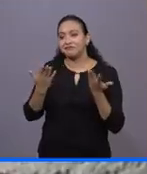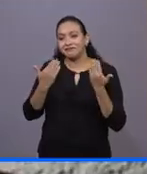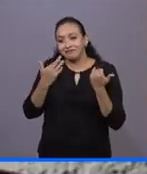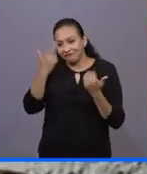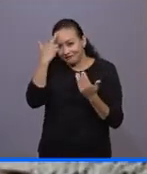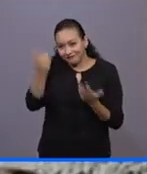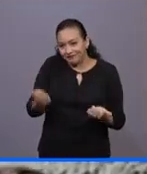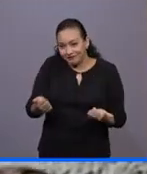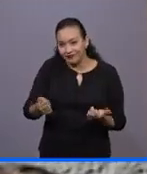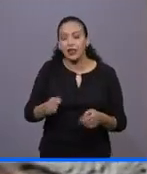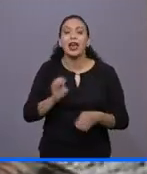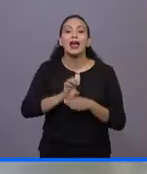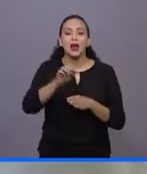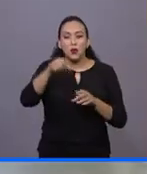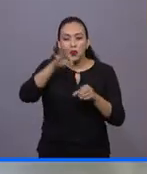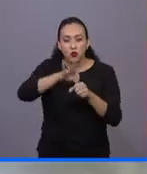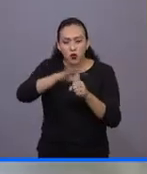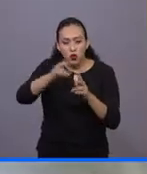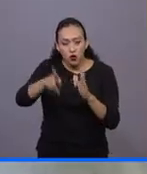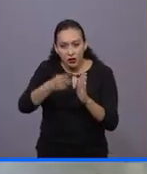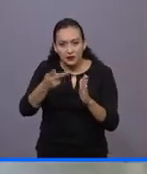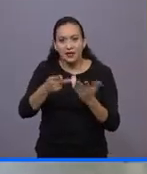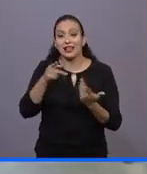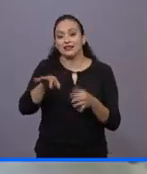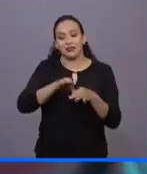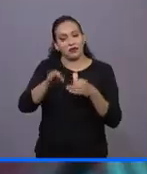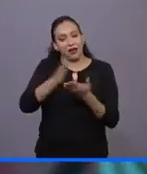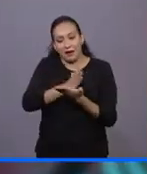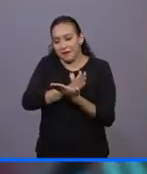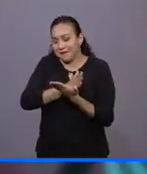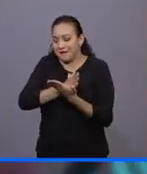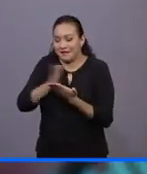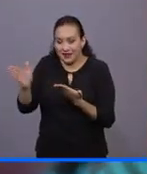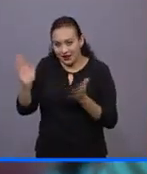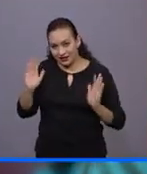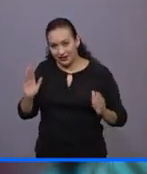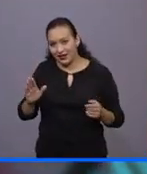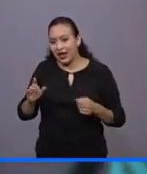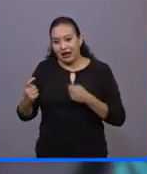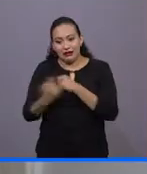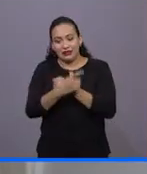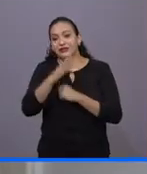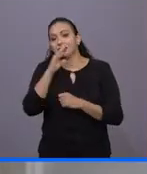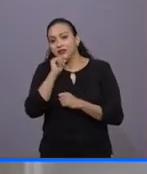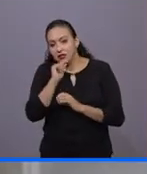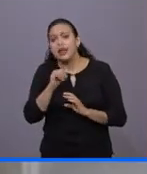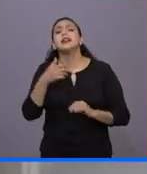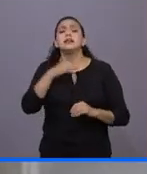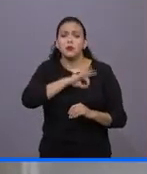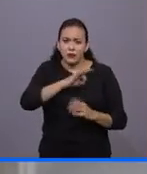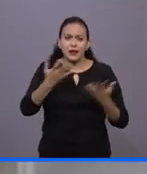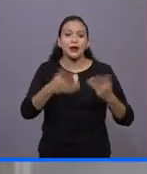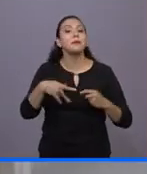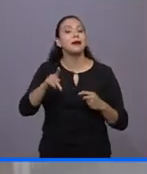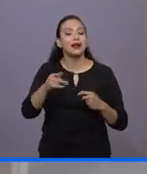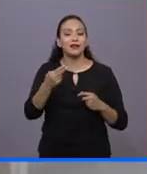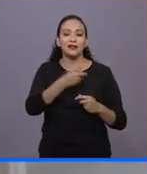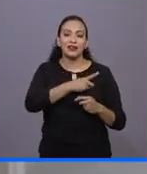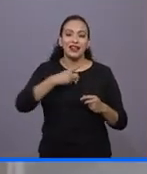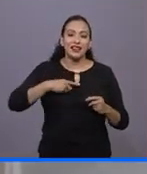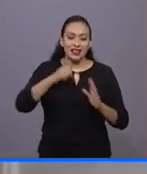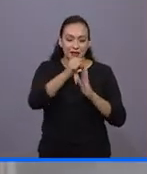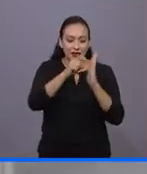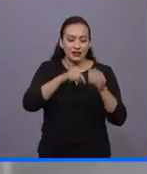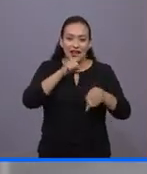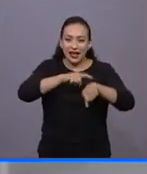nuevo recuento de votos es un recurso extraordinario, no automático, y solo puede llevarse a cabo si hay una solicitud clara, a tiempo